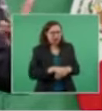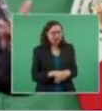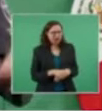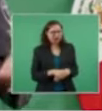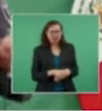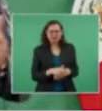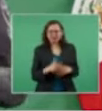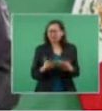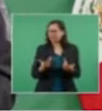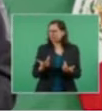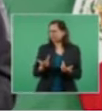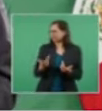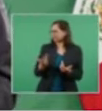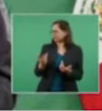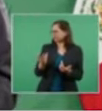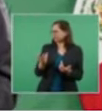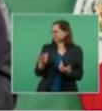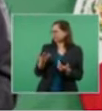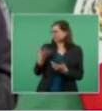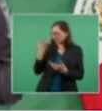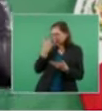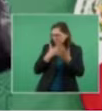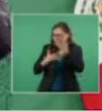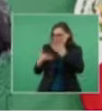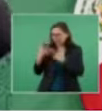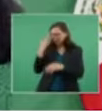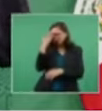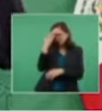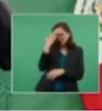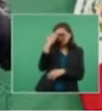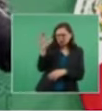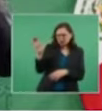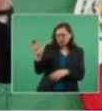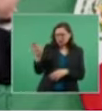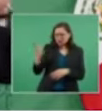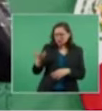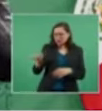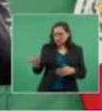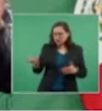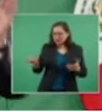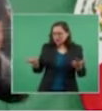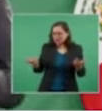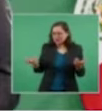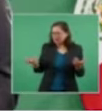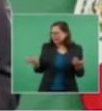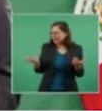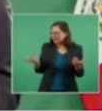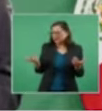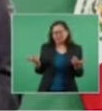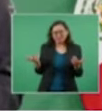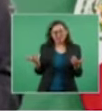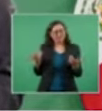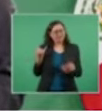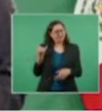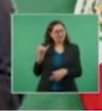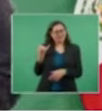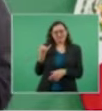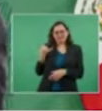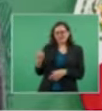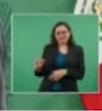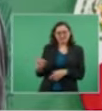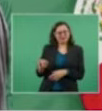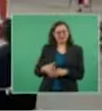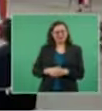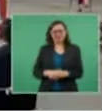tú lo acabas de mencionar. Por consiguiente, instaurar un juzgado estatal que indique qué es verdad y qué es mentira sobre lo